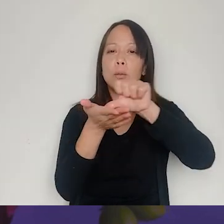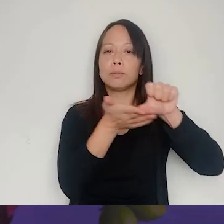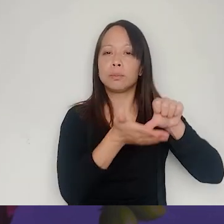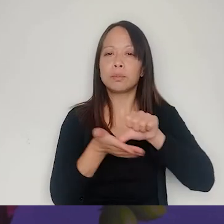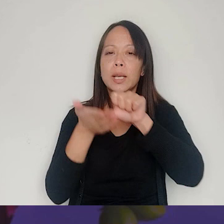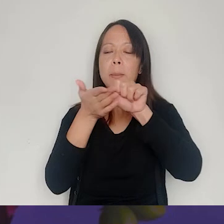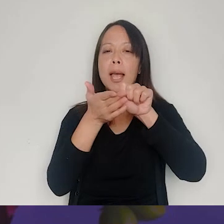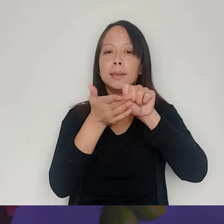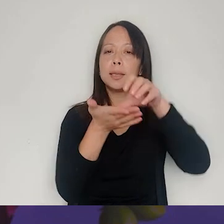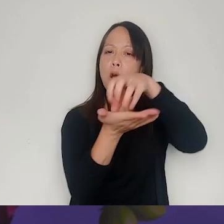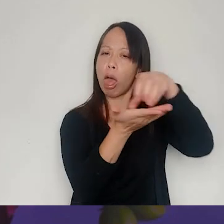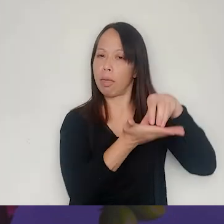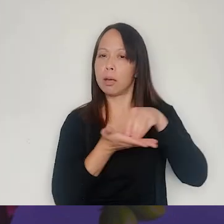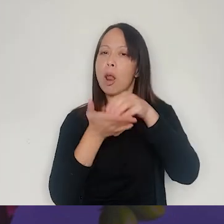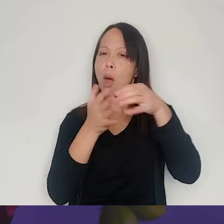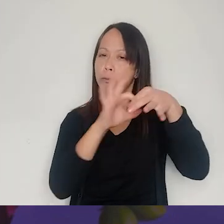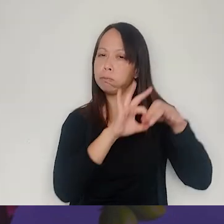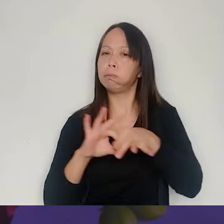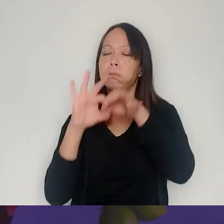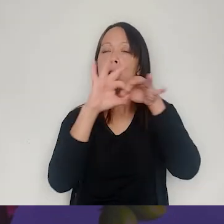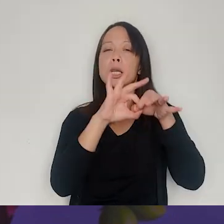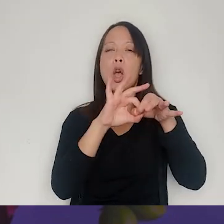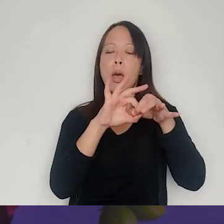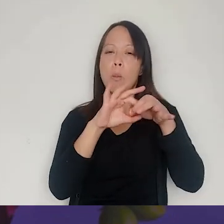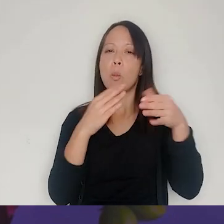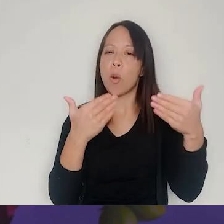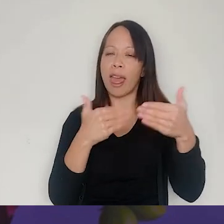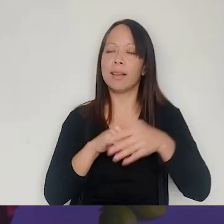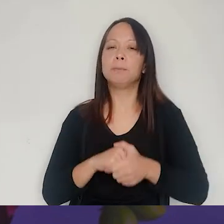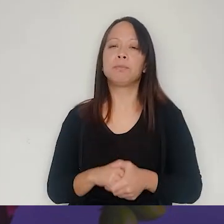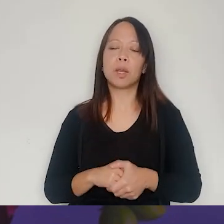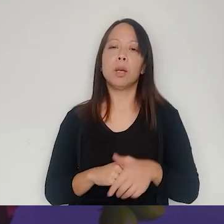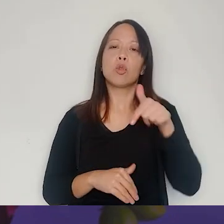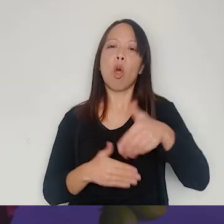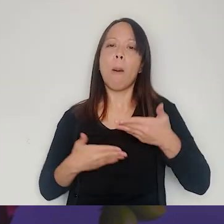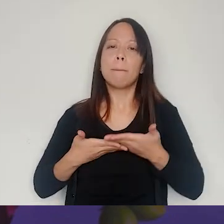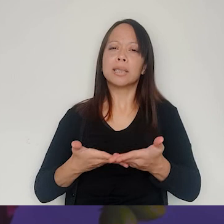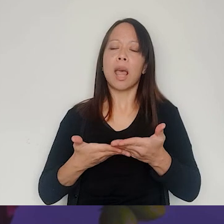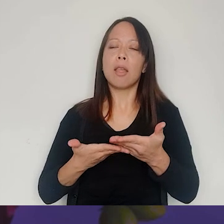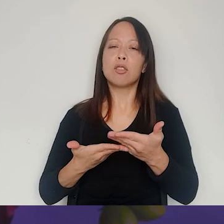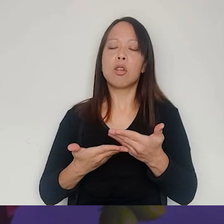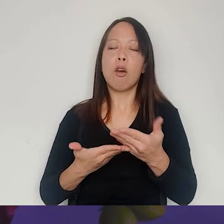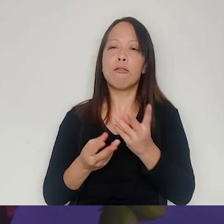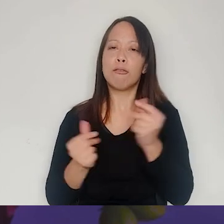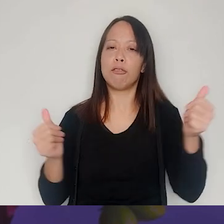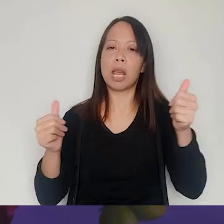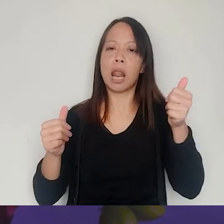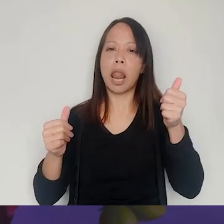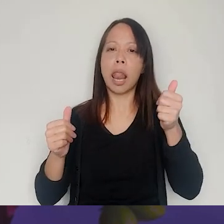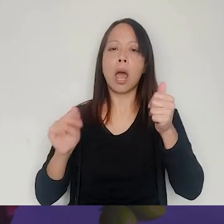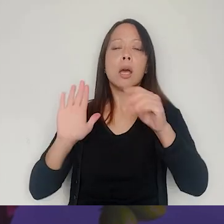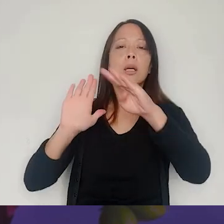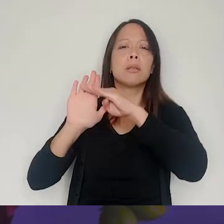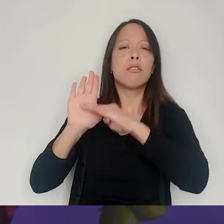movimientos asociativos posibles. Y quisiera terminar mi presentación con esta infografía que